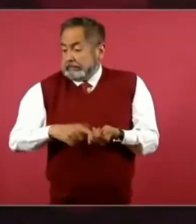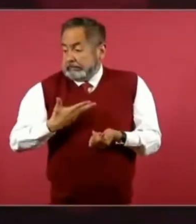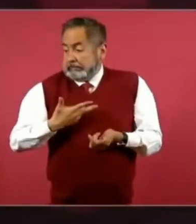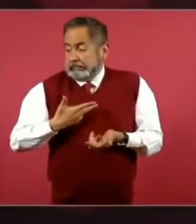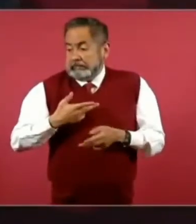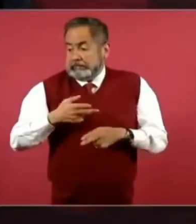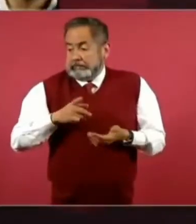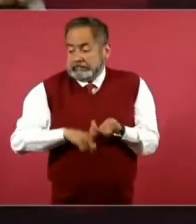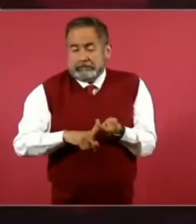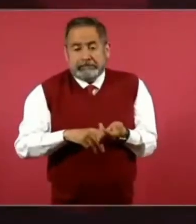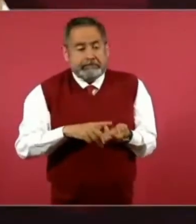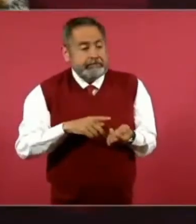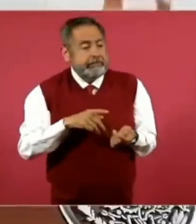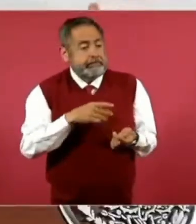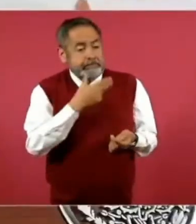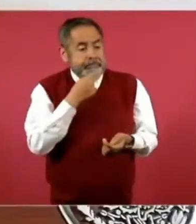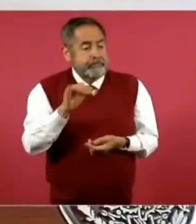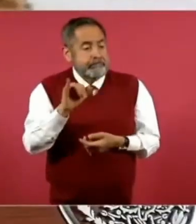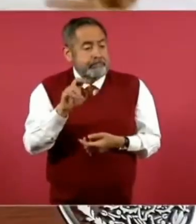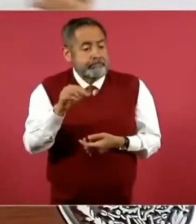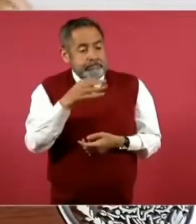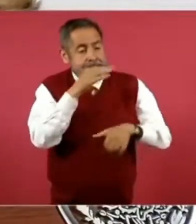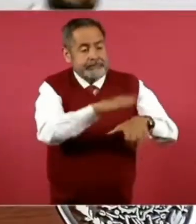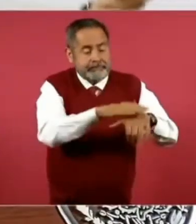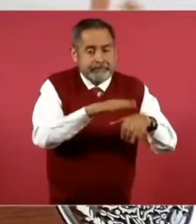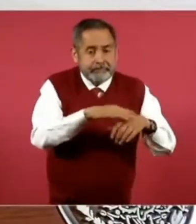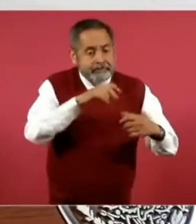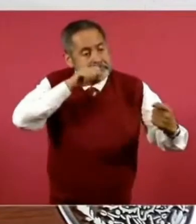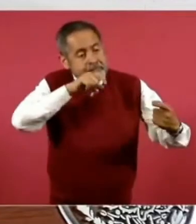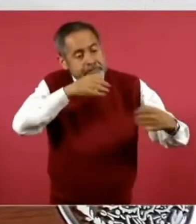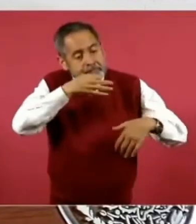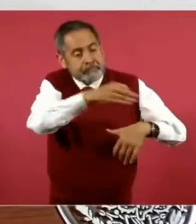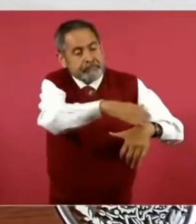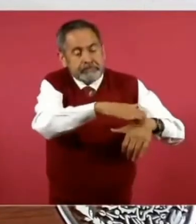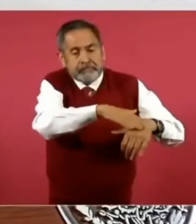si traían manera de comunicarse,